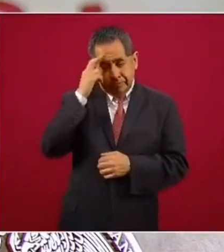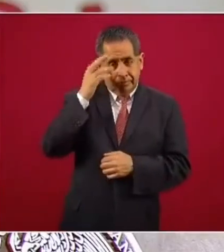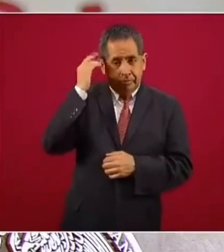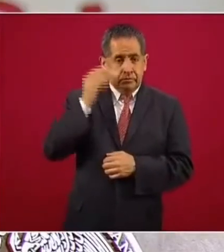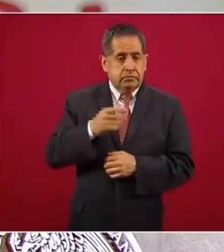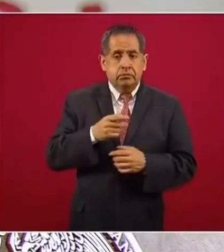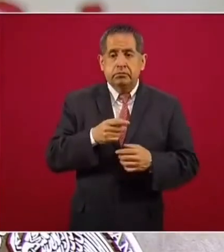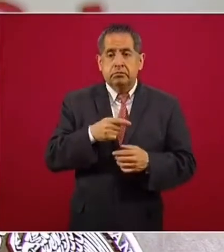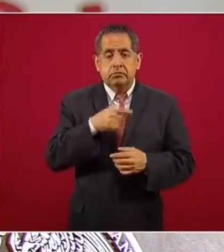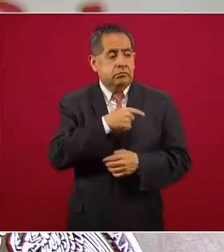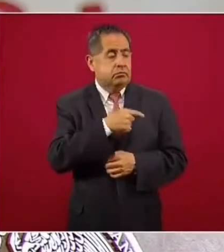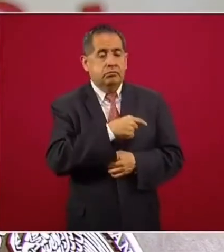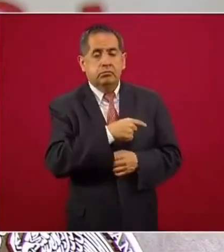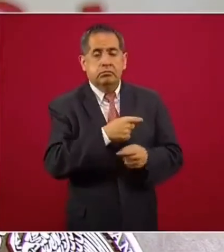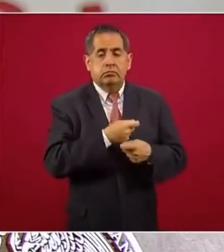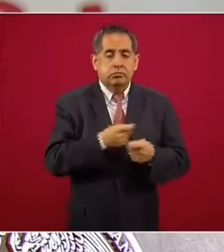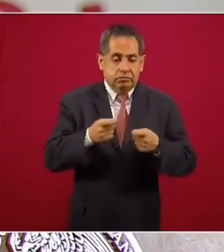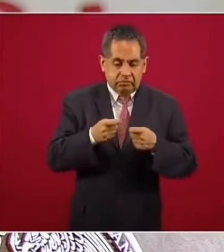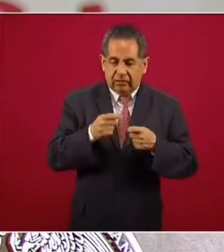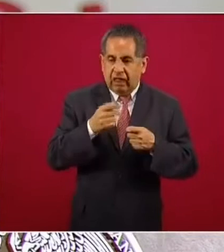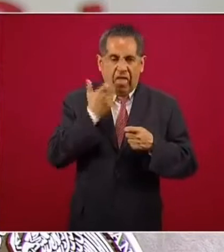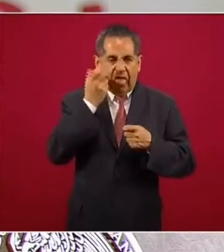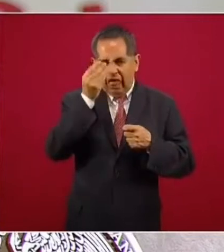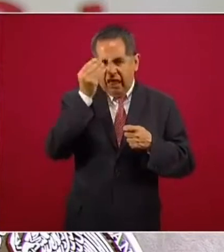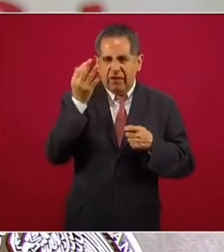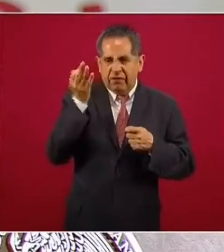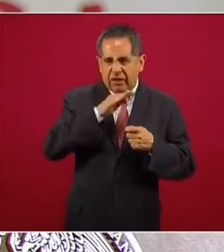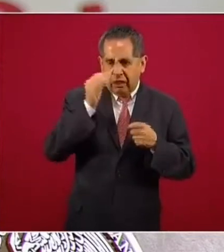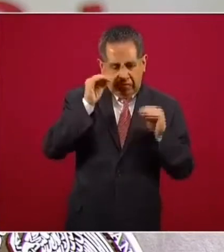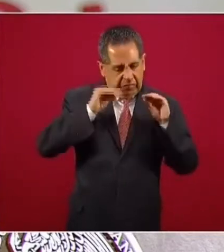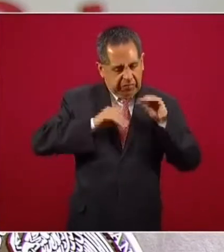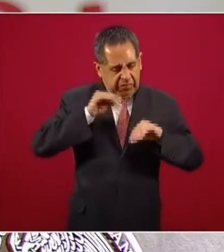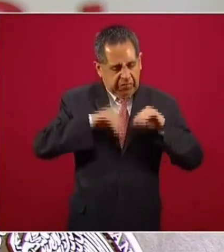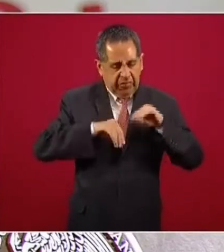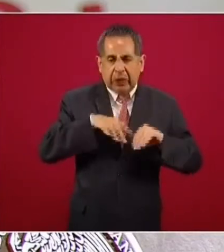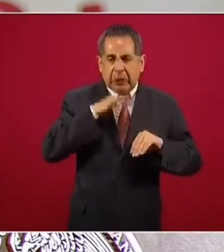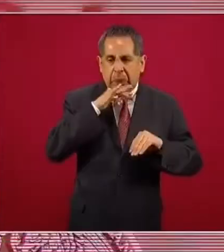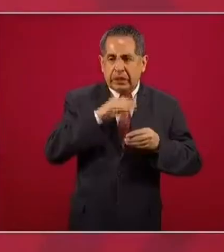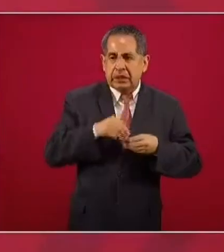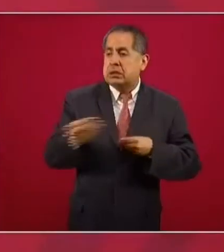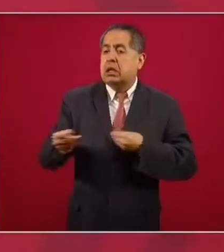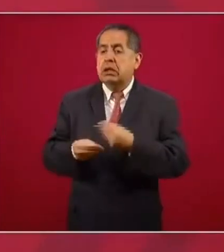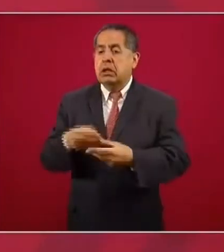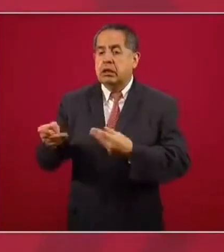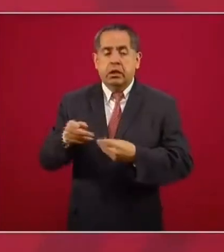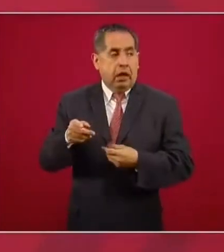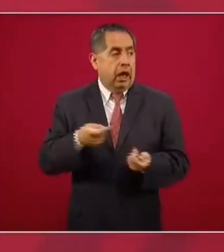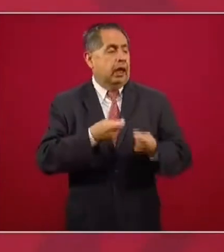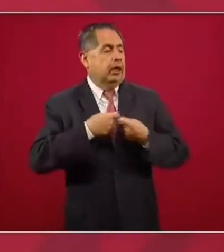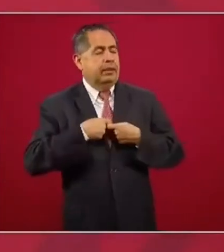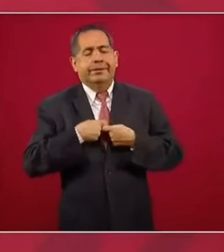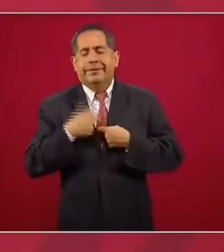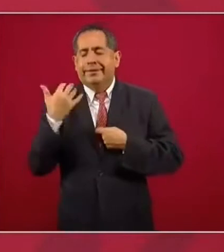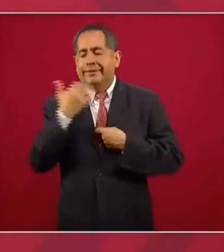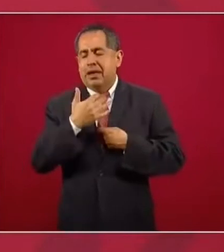de distribuir medicamentos adulterados que han causado hasta la muerte